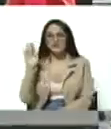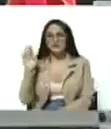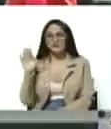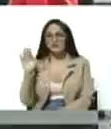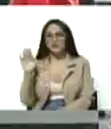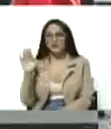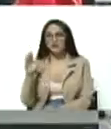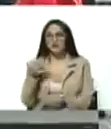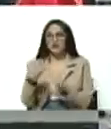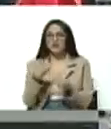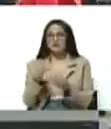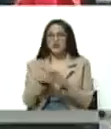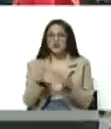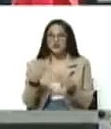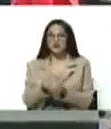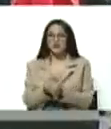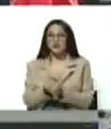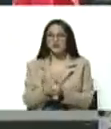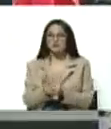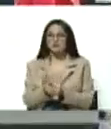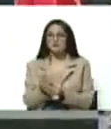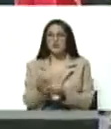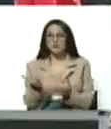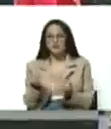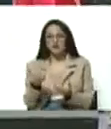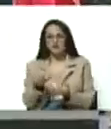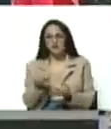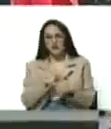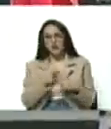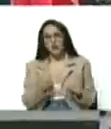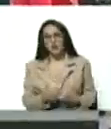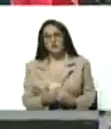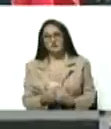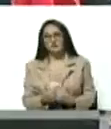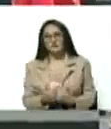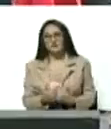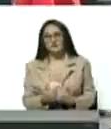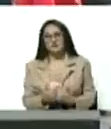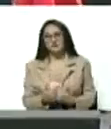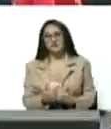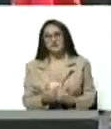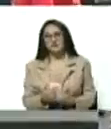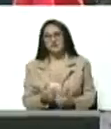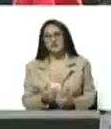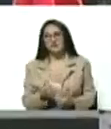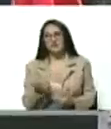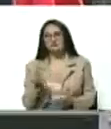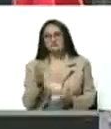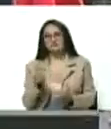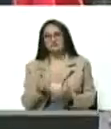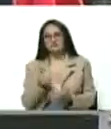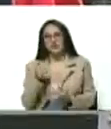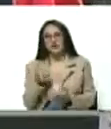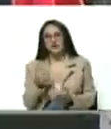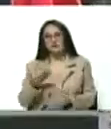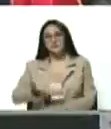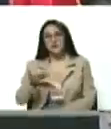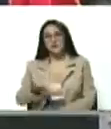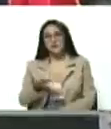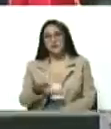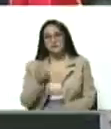nosotros. Y les pido que lo hagamos con el corazón. Así como esta es la concentración más numerosa que